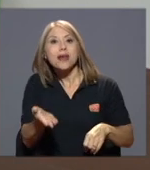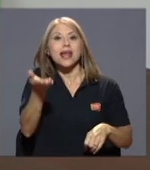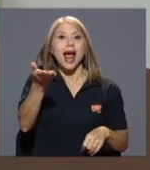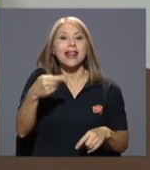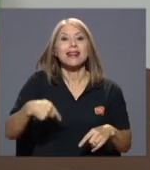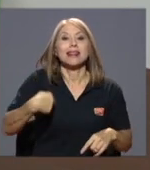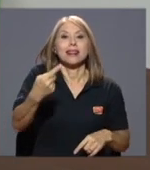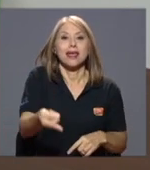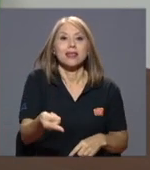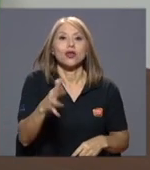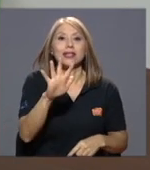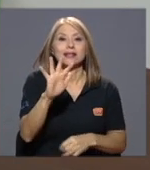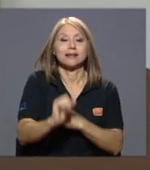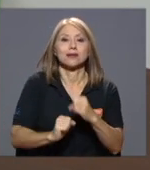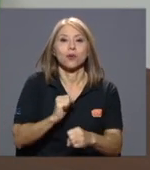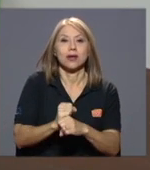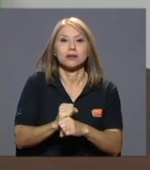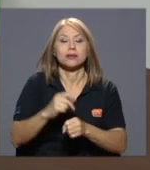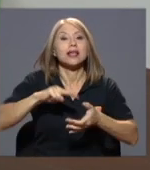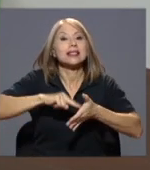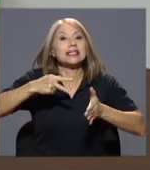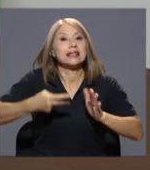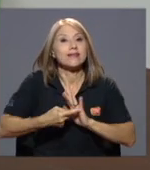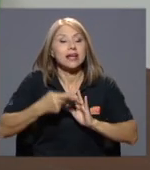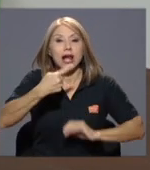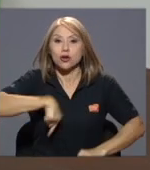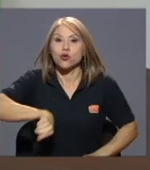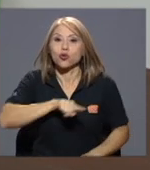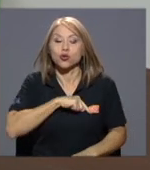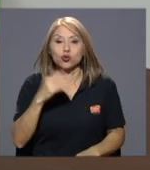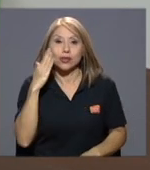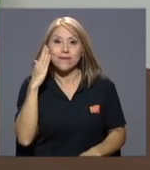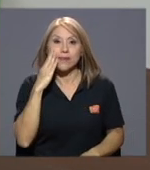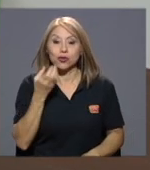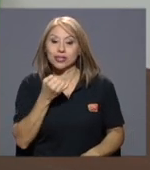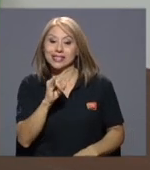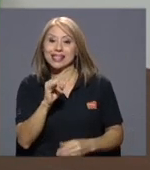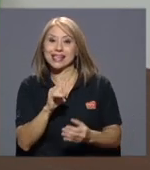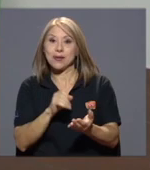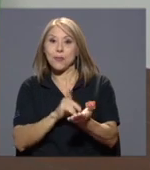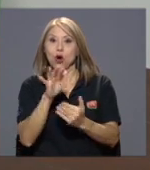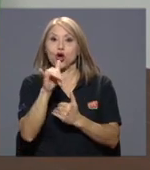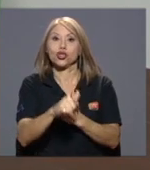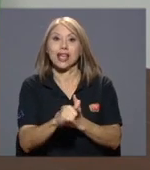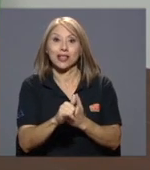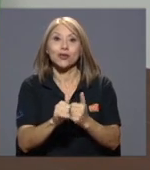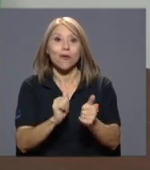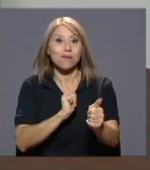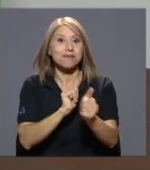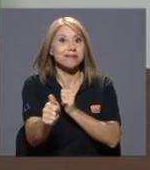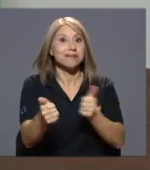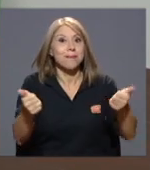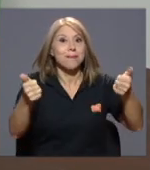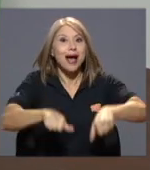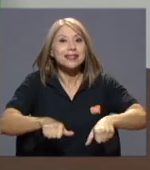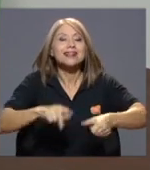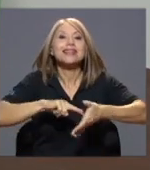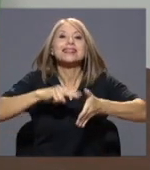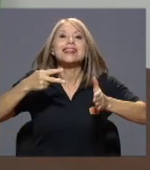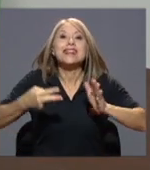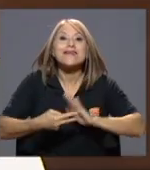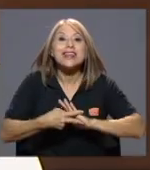quiere decir? Que las personas podemos saber de que si este proyecto pasa, resulta que eso va a ser un ahorro para